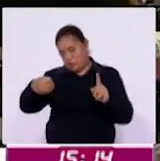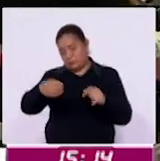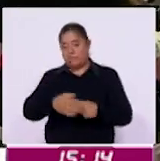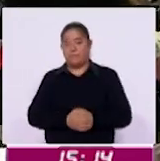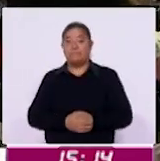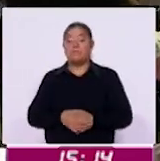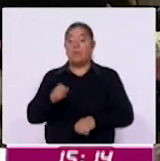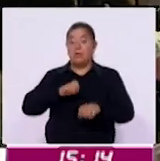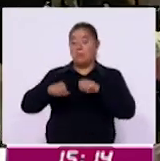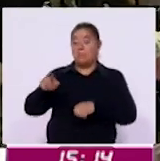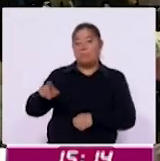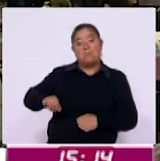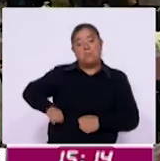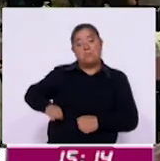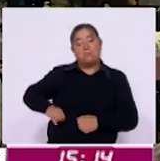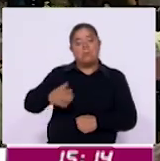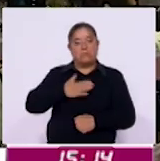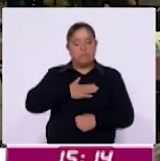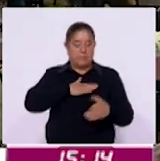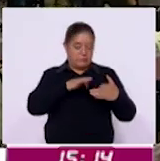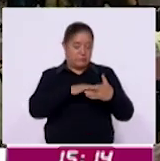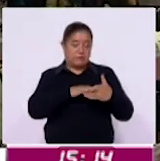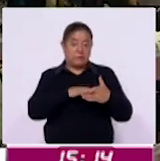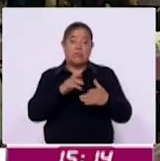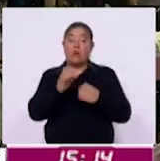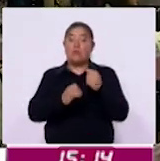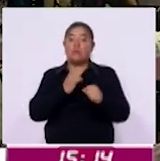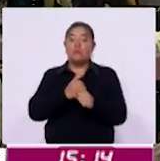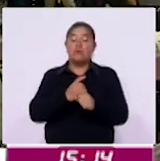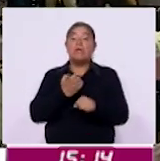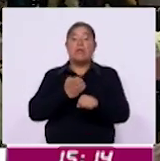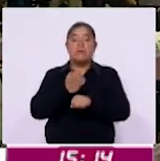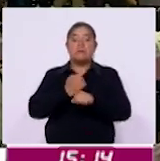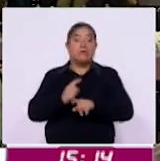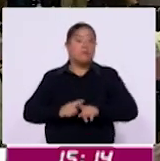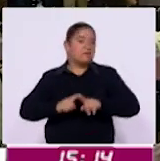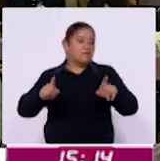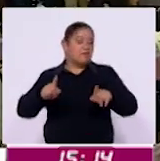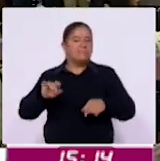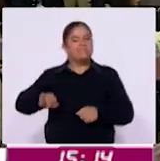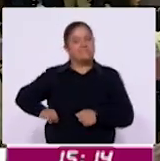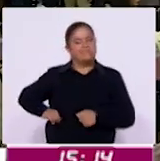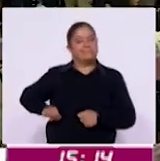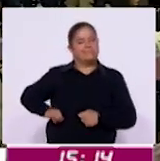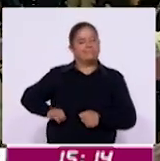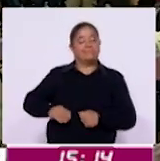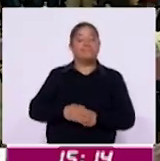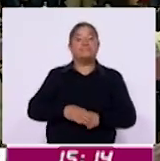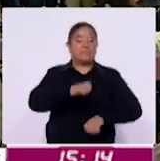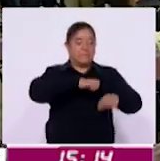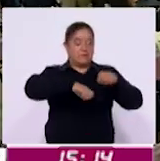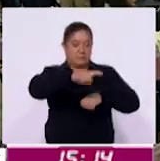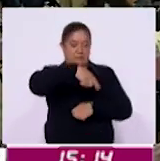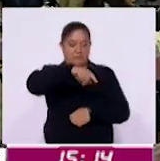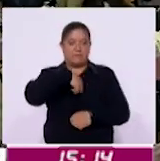están sobre todo cerca y también la oportunidad de ir a otro estado es interesante. Las empresas ofrecen sin duda